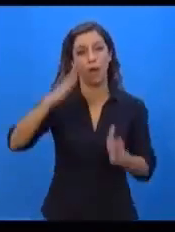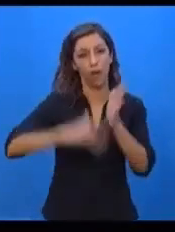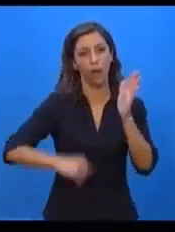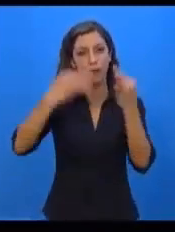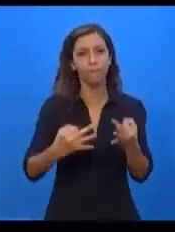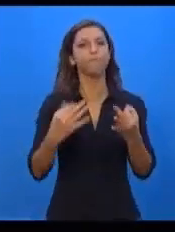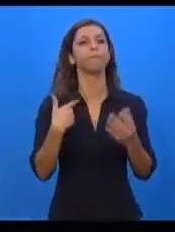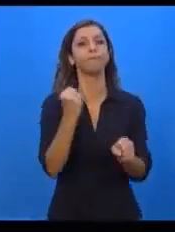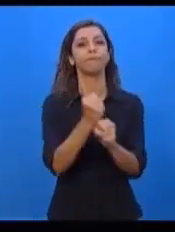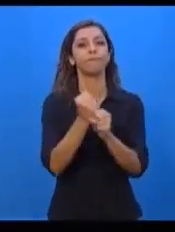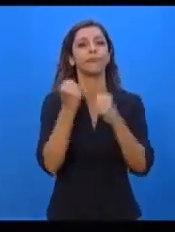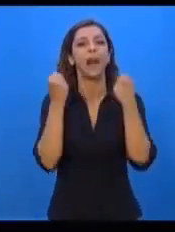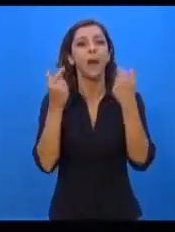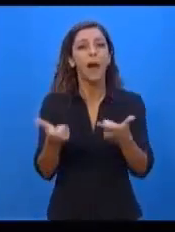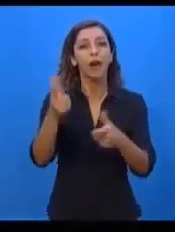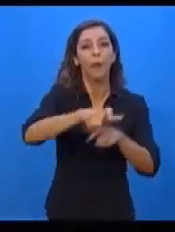un trabajo estable y que les permita estudiar